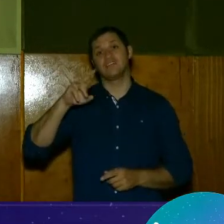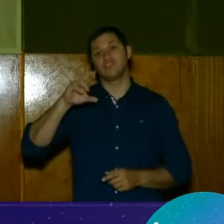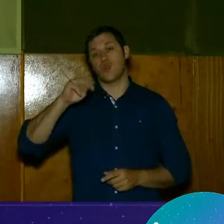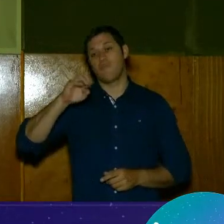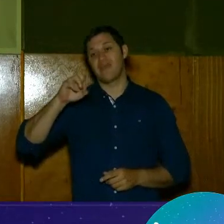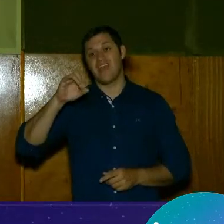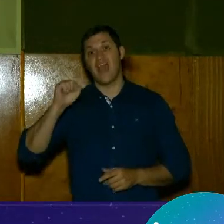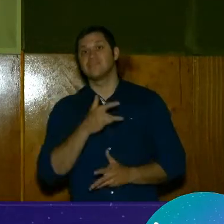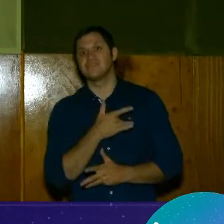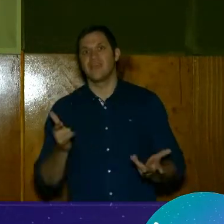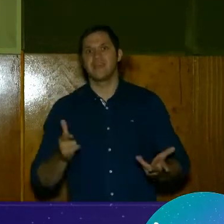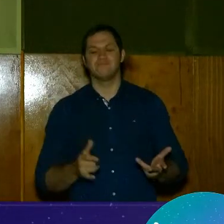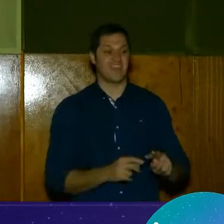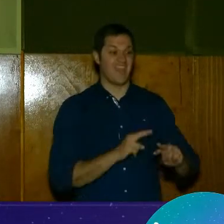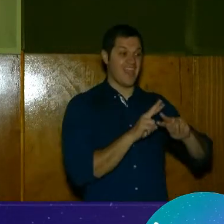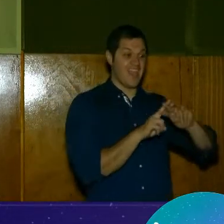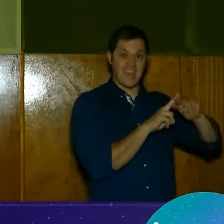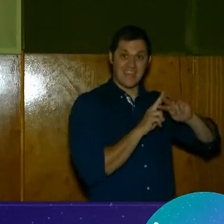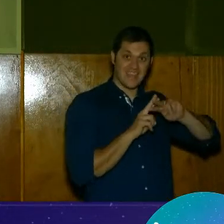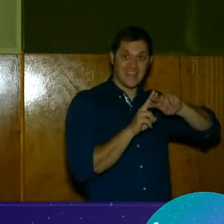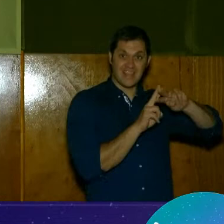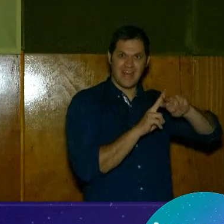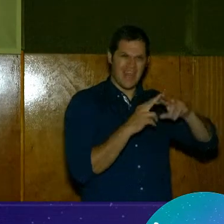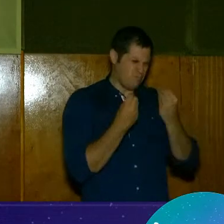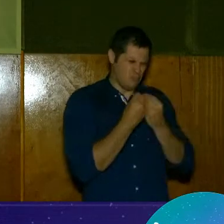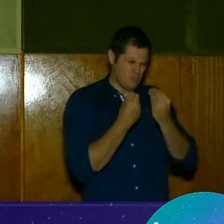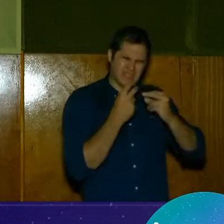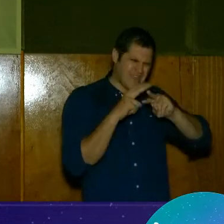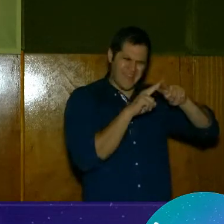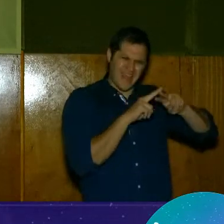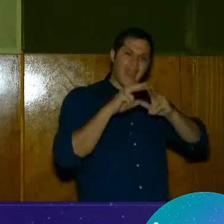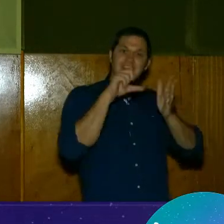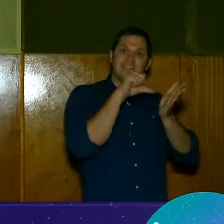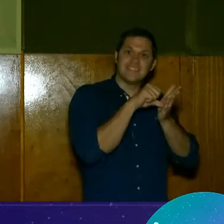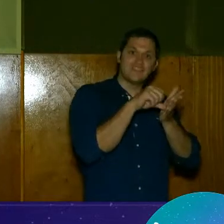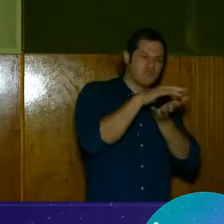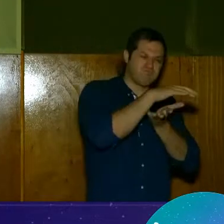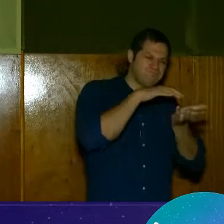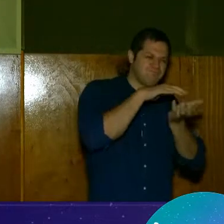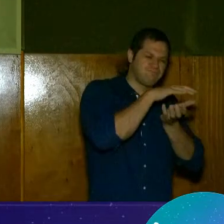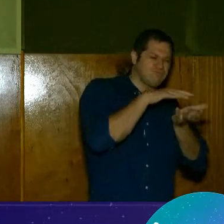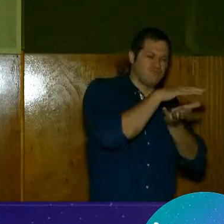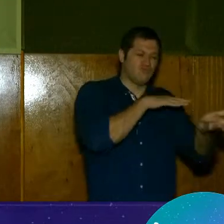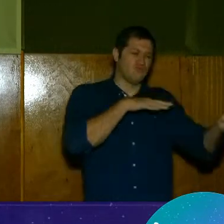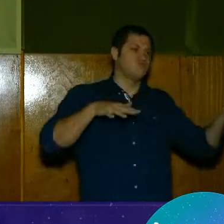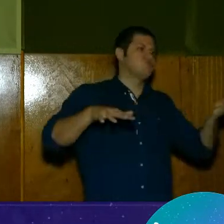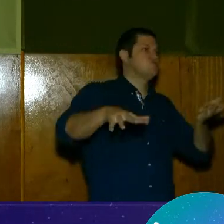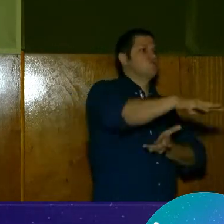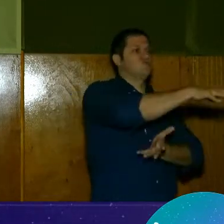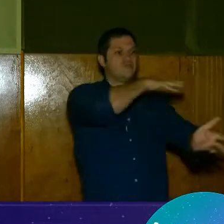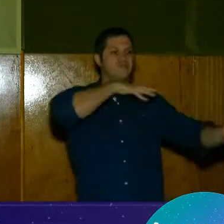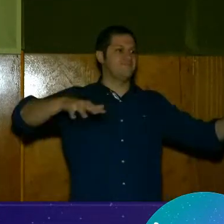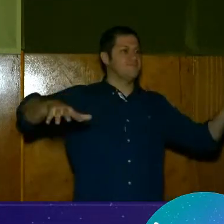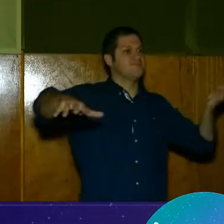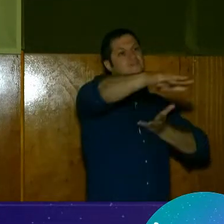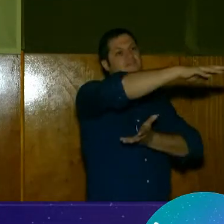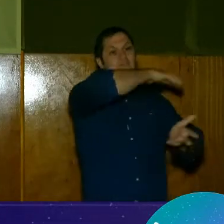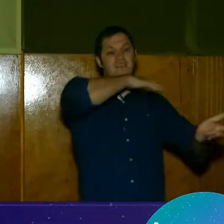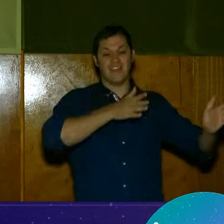centro y uno cuando de una galaxia como la nuestra o como andrómeda que es un disco la mayor cantidad de las